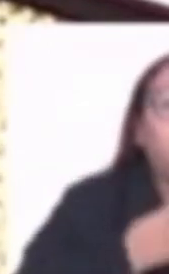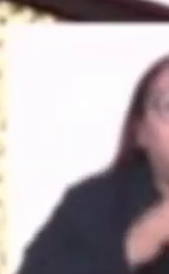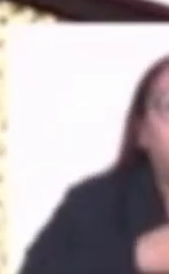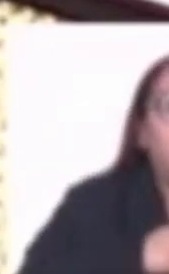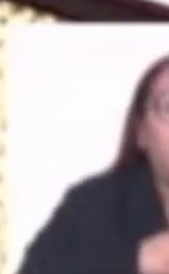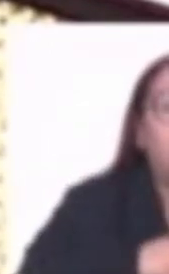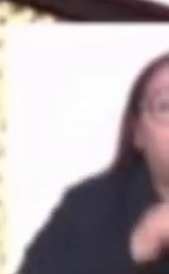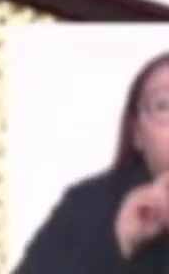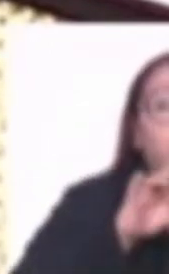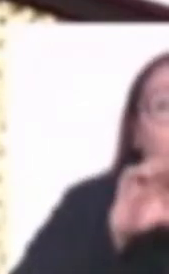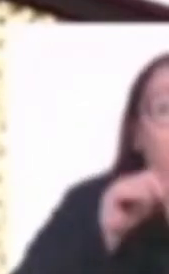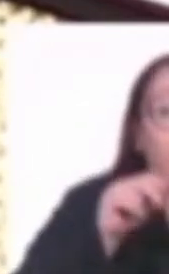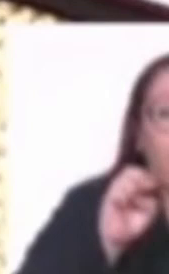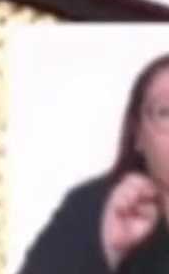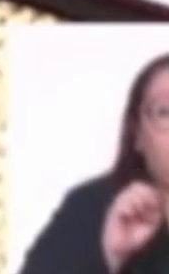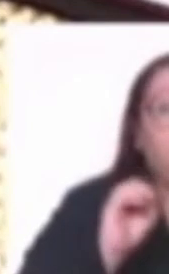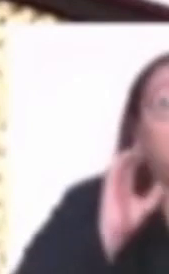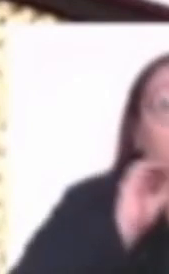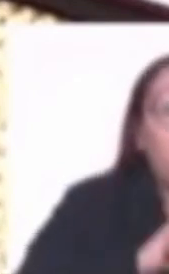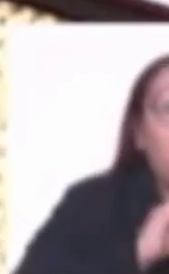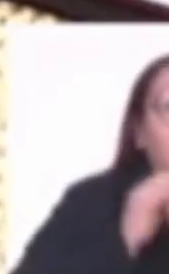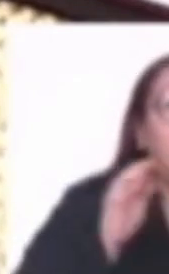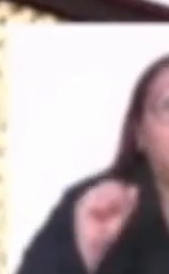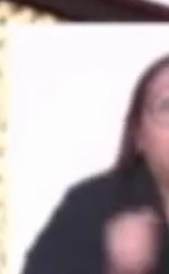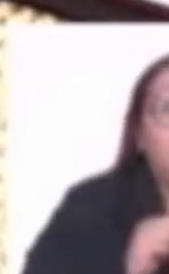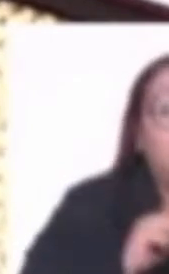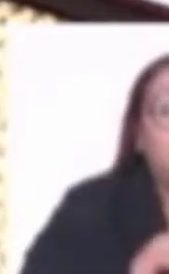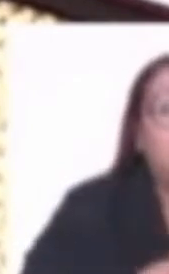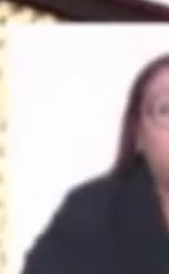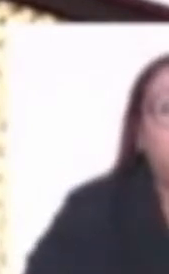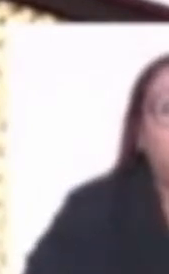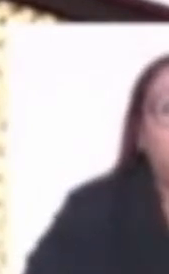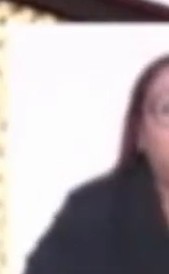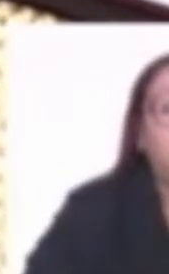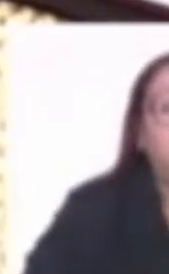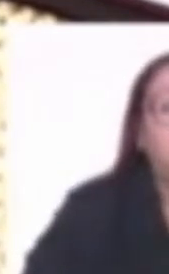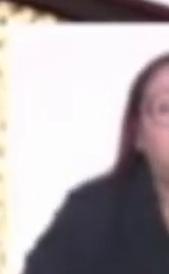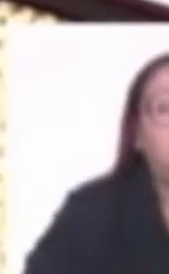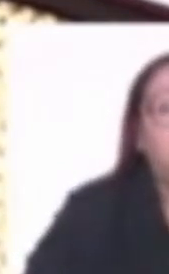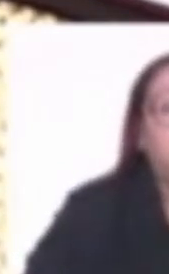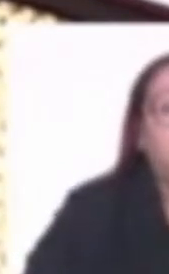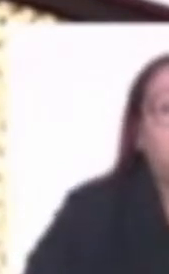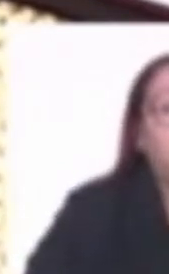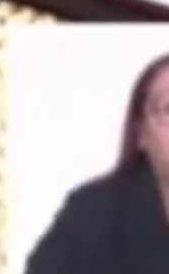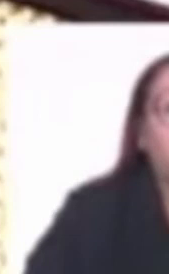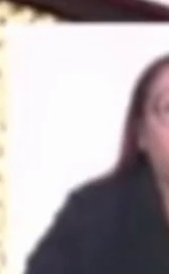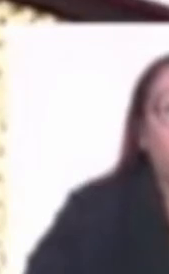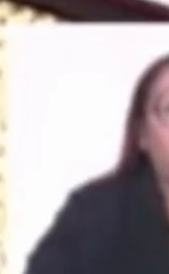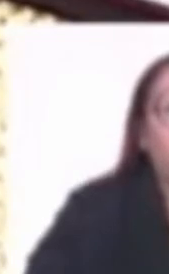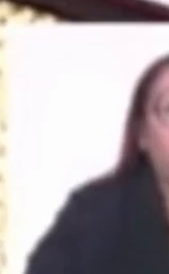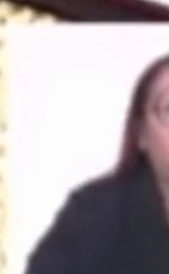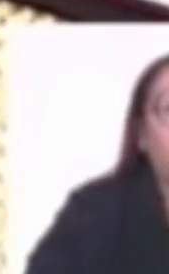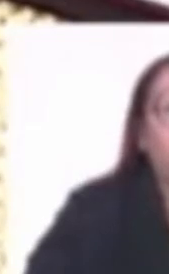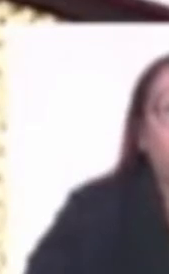en el sucam a efectos de impedir o obstaculizar el empleo de las armas de fuego por parte de